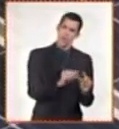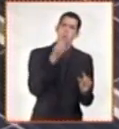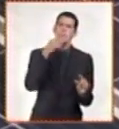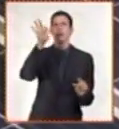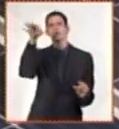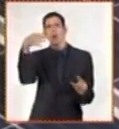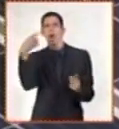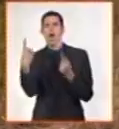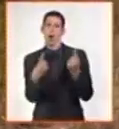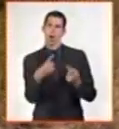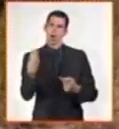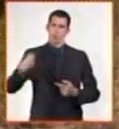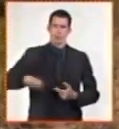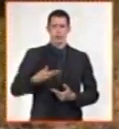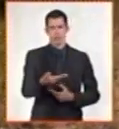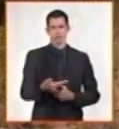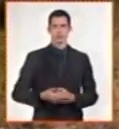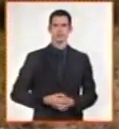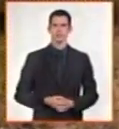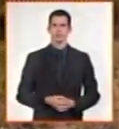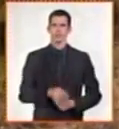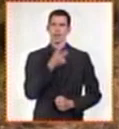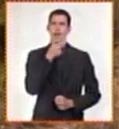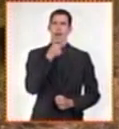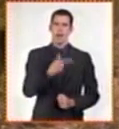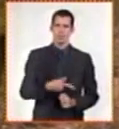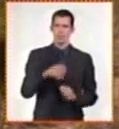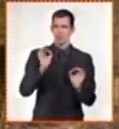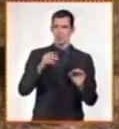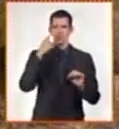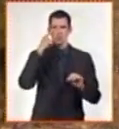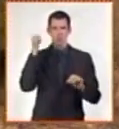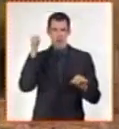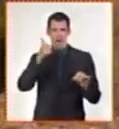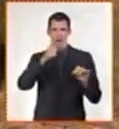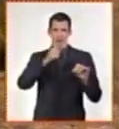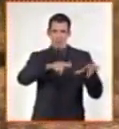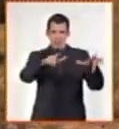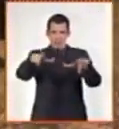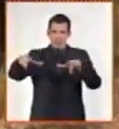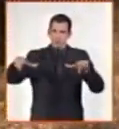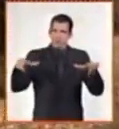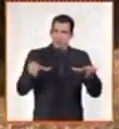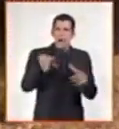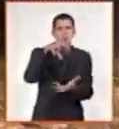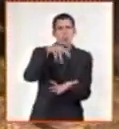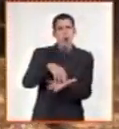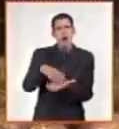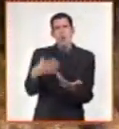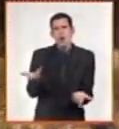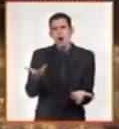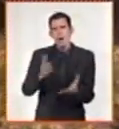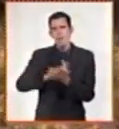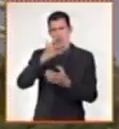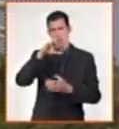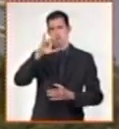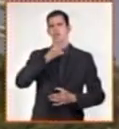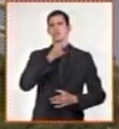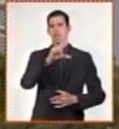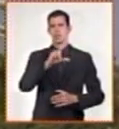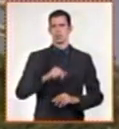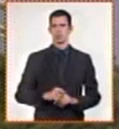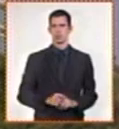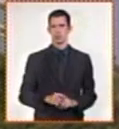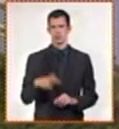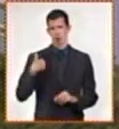de desarrollo Mariel. He visitado este proyecto en persona. Es un buen proyecto que tiene una capacidad